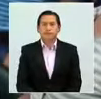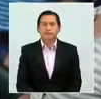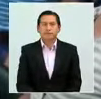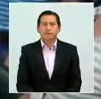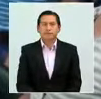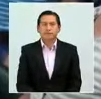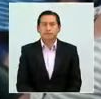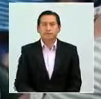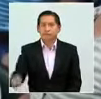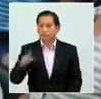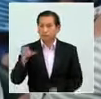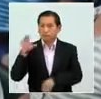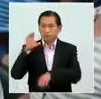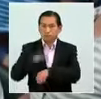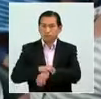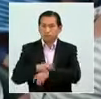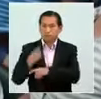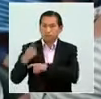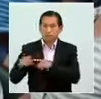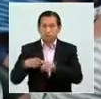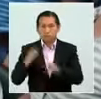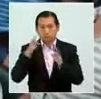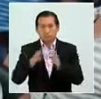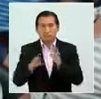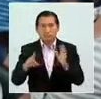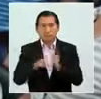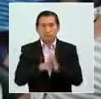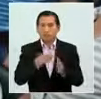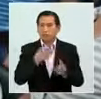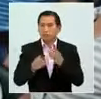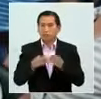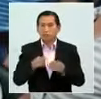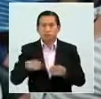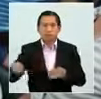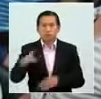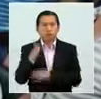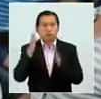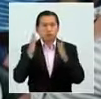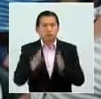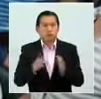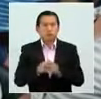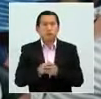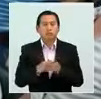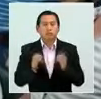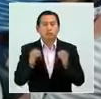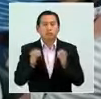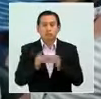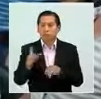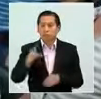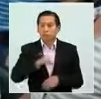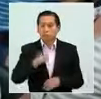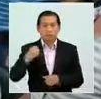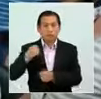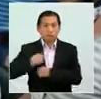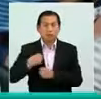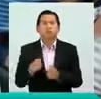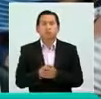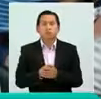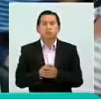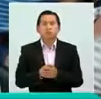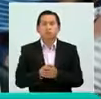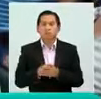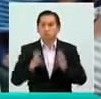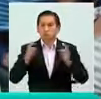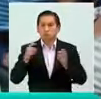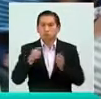en caso de aprehensión, arresto, detención ilegal de cualquier ciudadano boliviano, incluyendo policías y militares, a